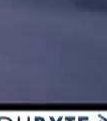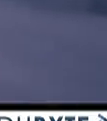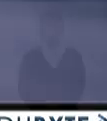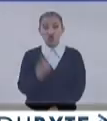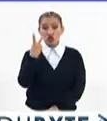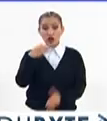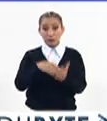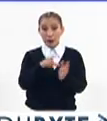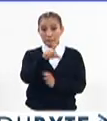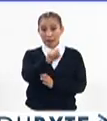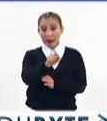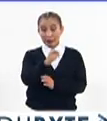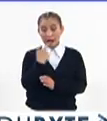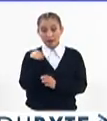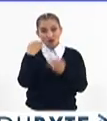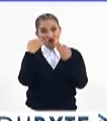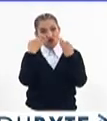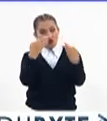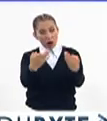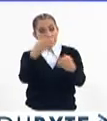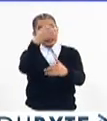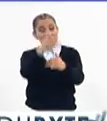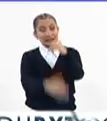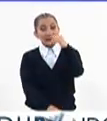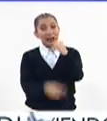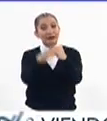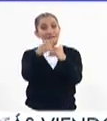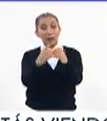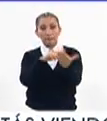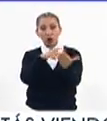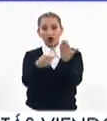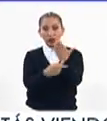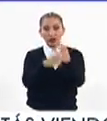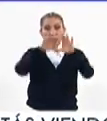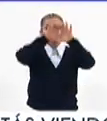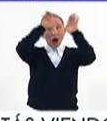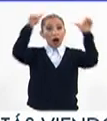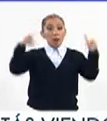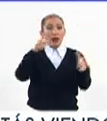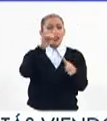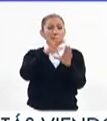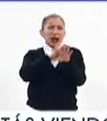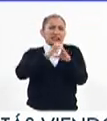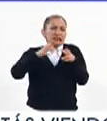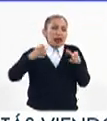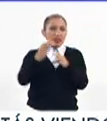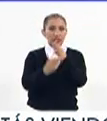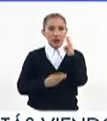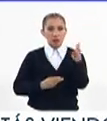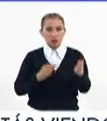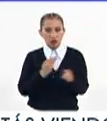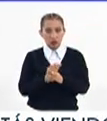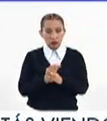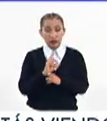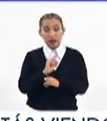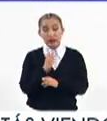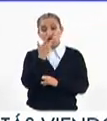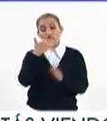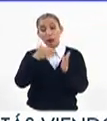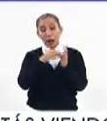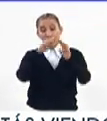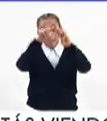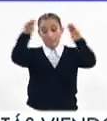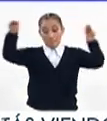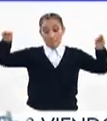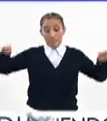En 2020 presenciaremos la culminación del proyecto del planetario más grande del mundo. 38,000